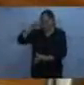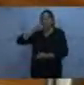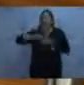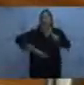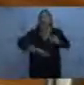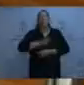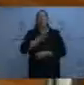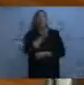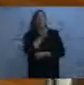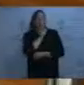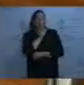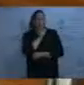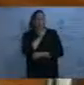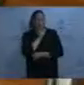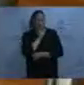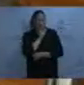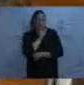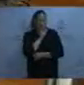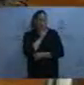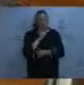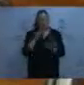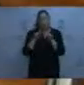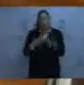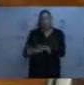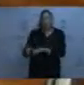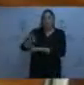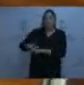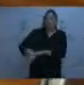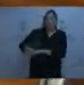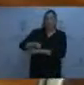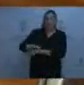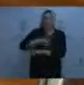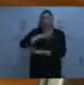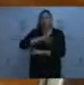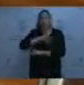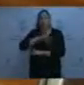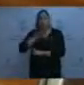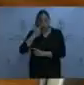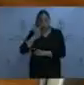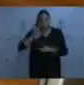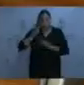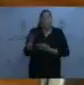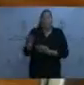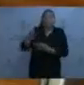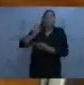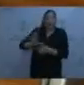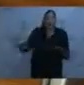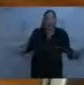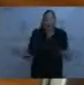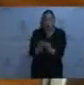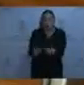realizar. Y por no ser muy prolijo, y puesto que esto va a estar publicado en una resolución, pero